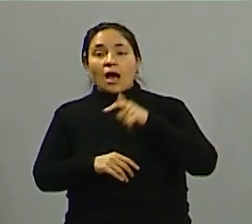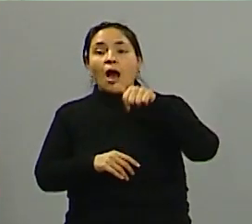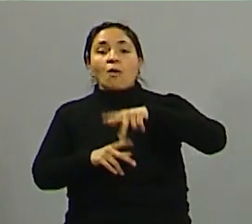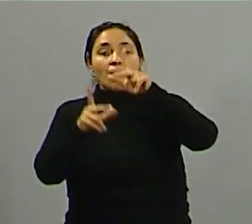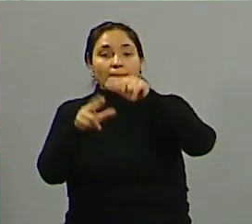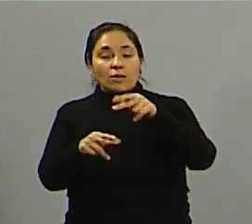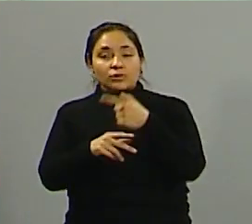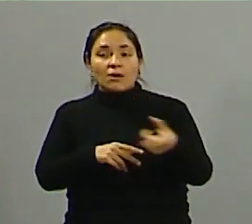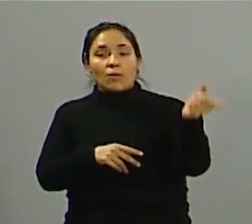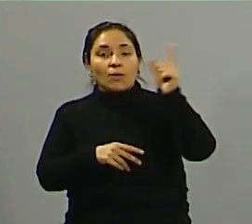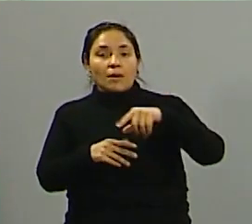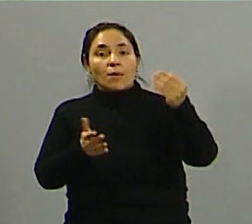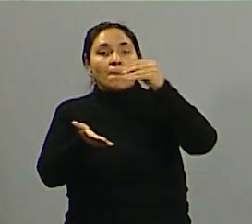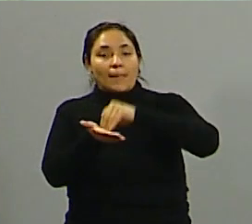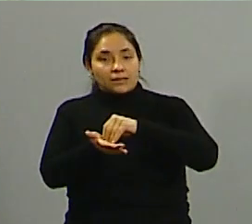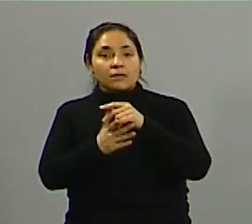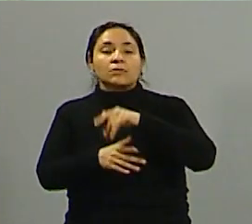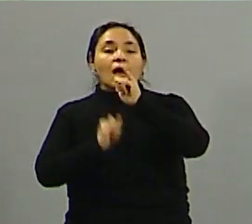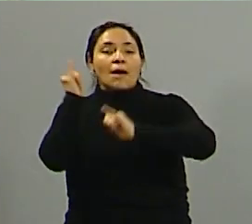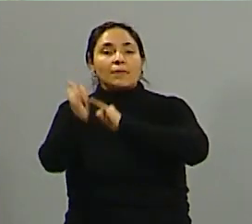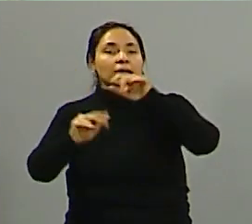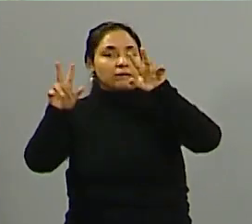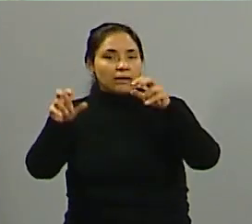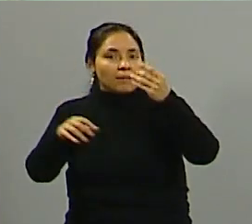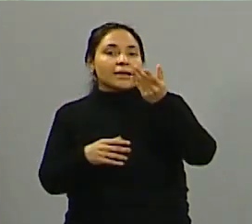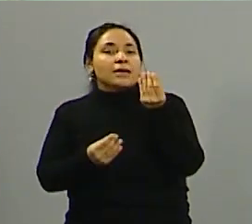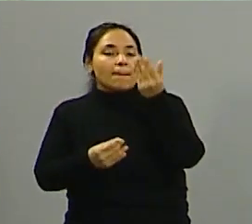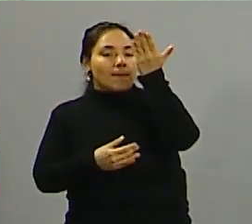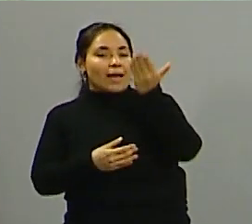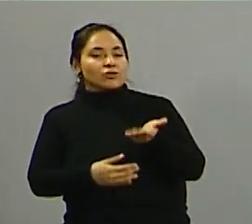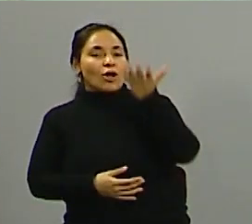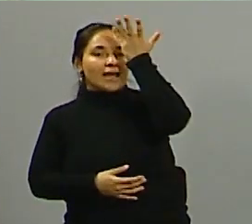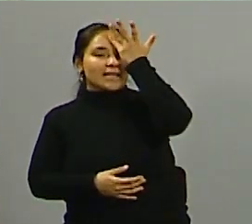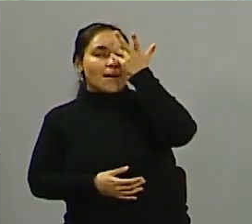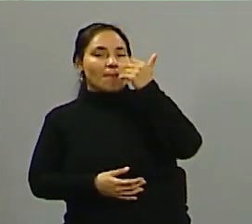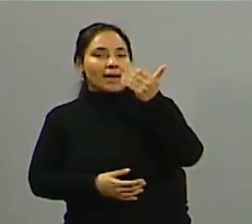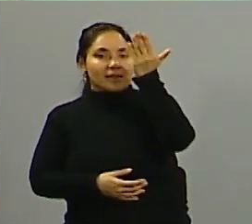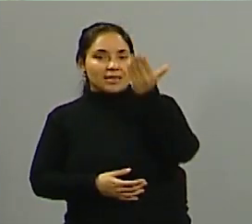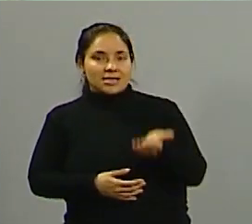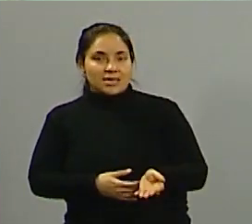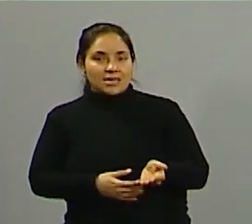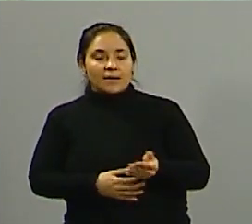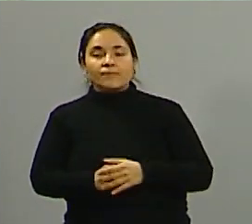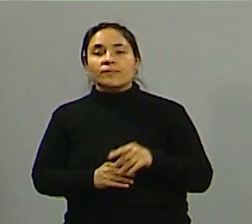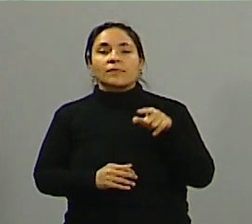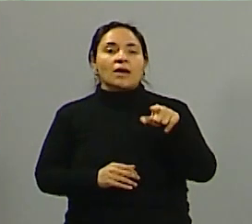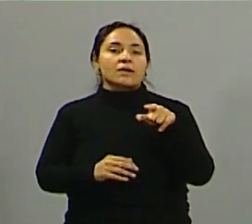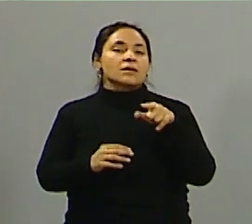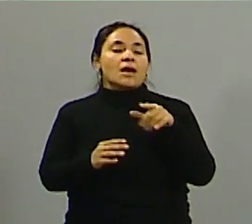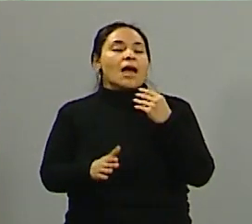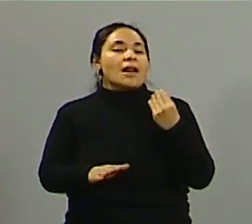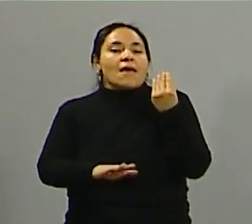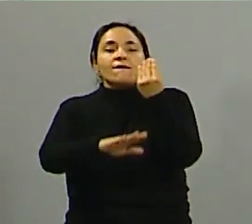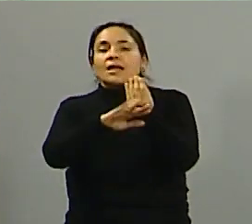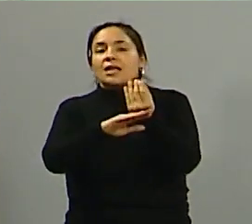ir a una pausa, enseguida regresamos porque vamos a hablar de San Martín. Sin duda es uno de los grandes